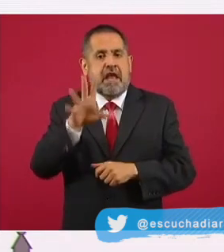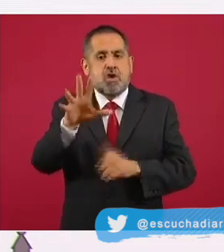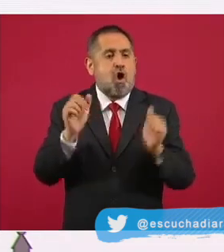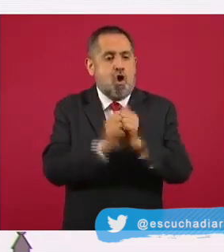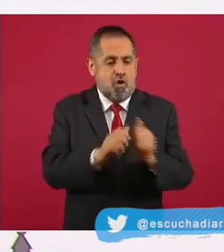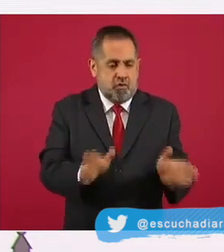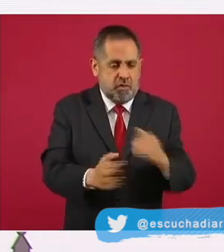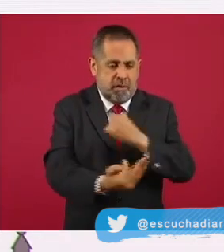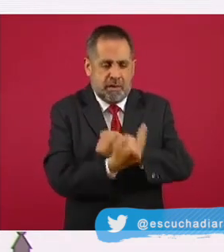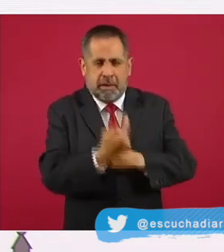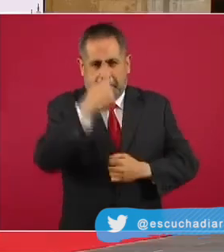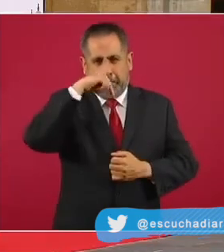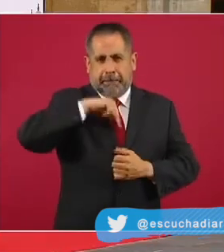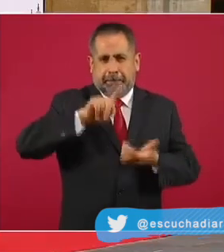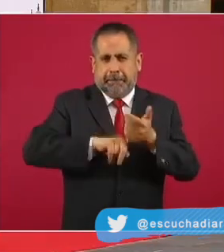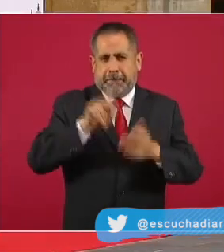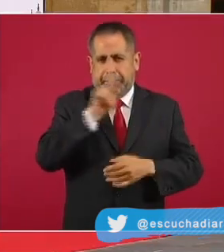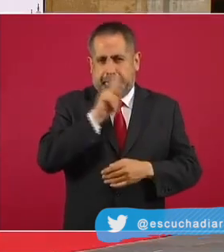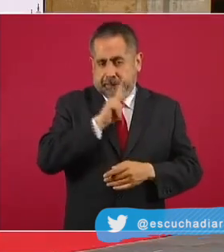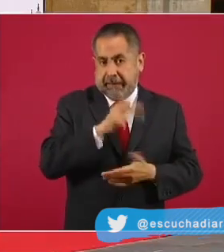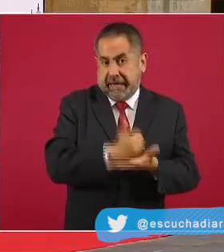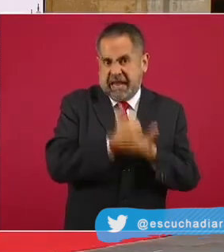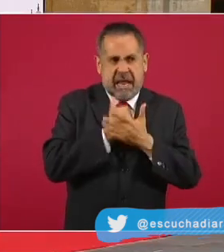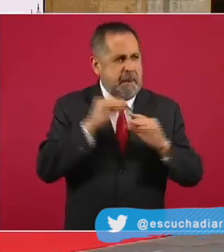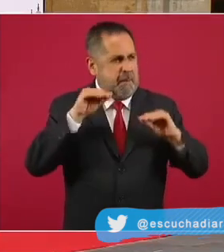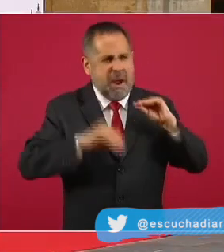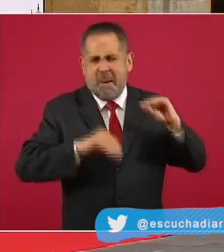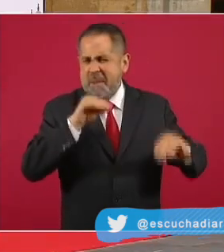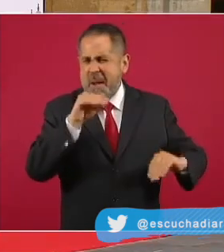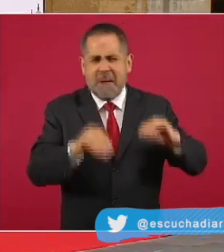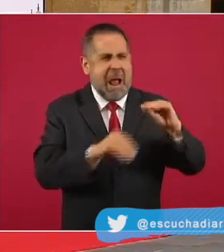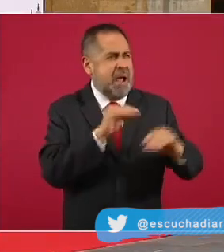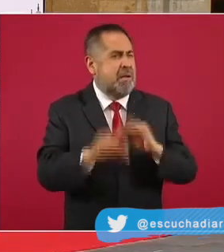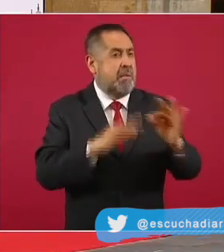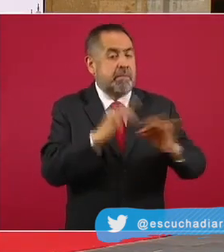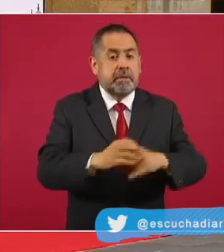10.735 con ventiladores. Se capacitó a